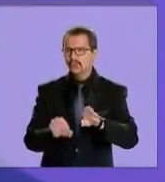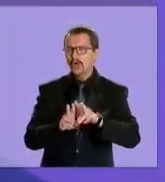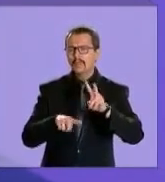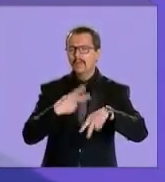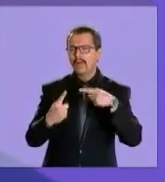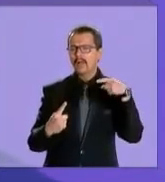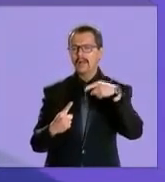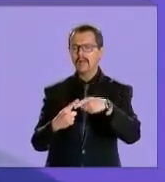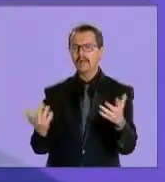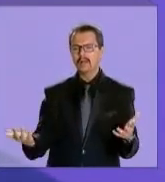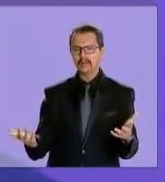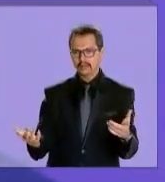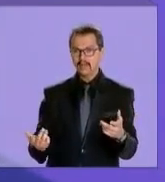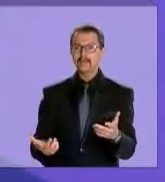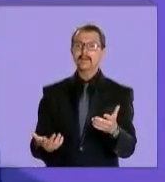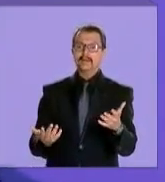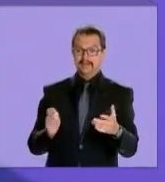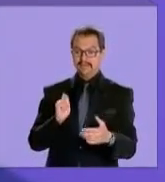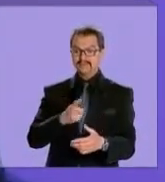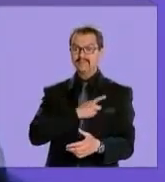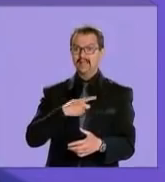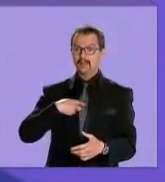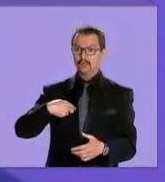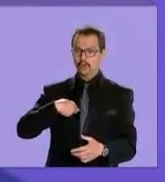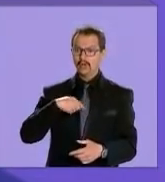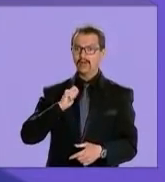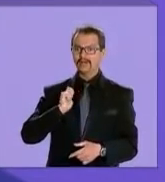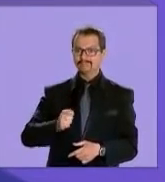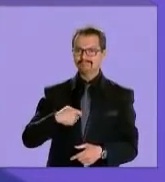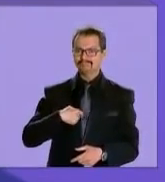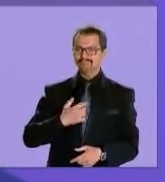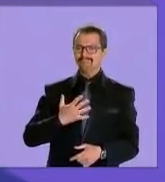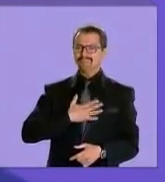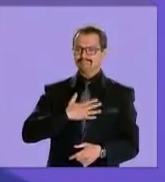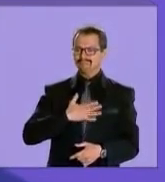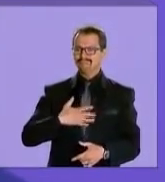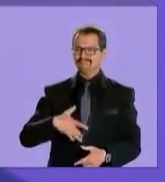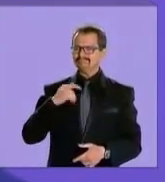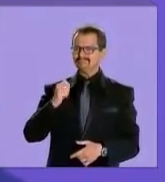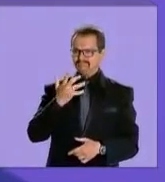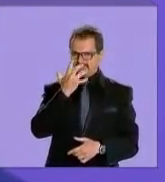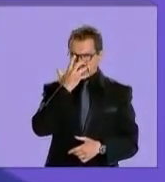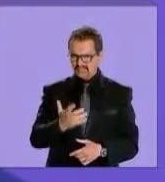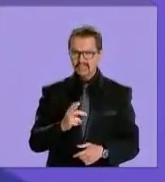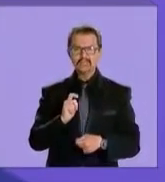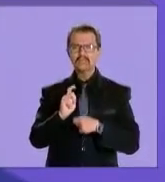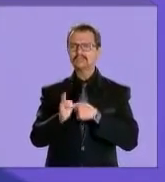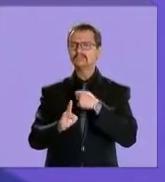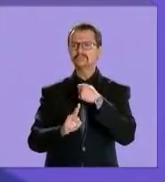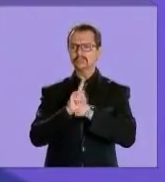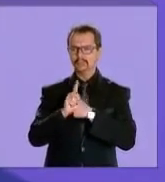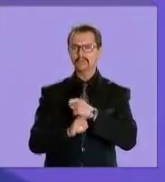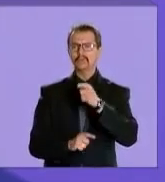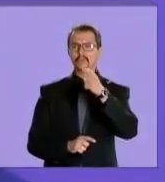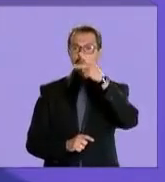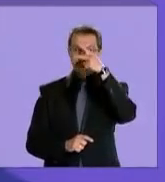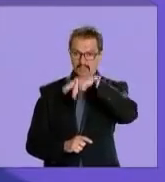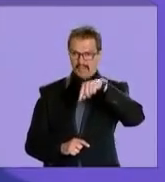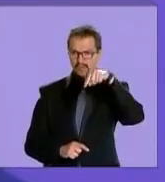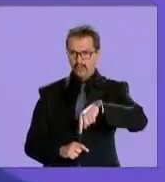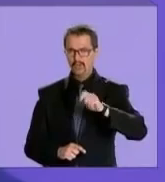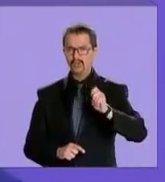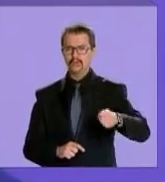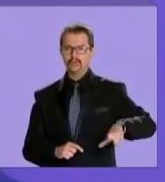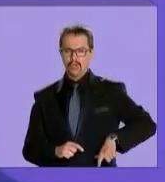problema león es de que los gobernantes de méxico no han tenido la autoridad